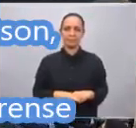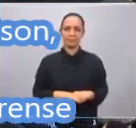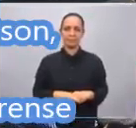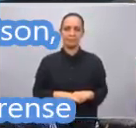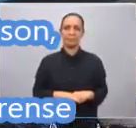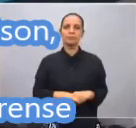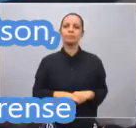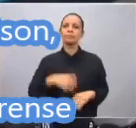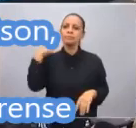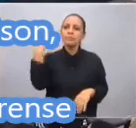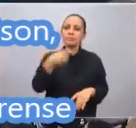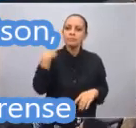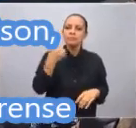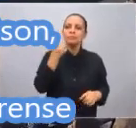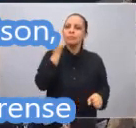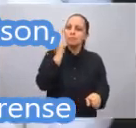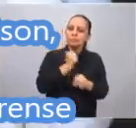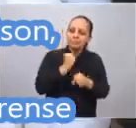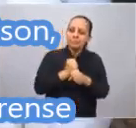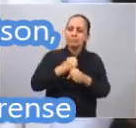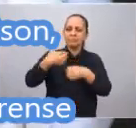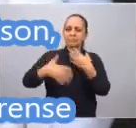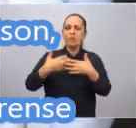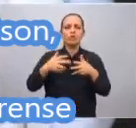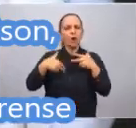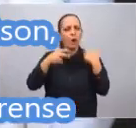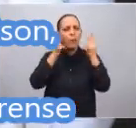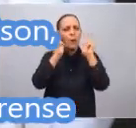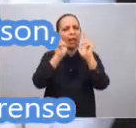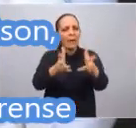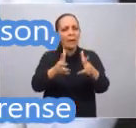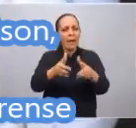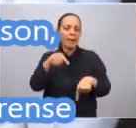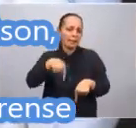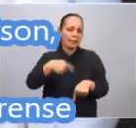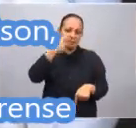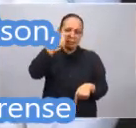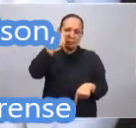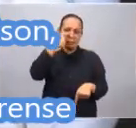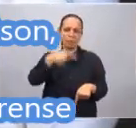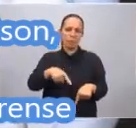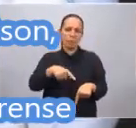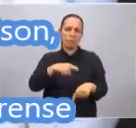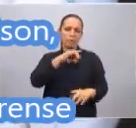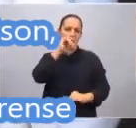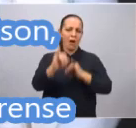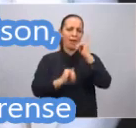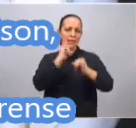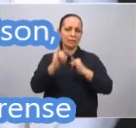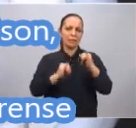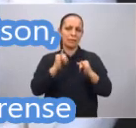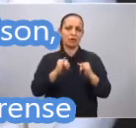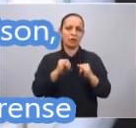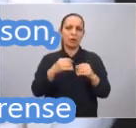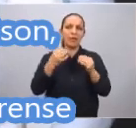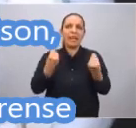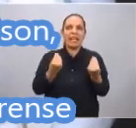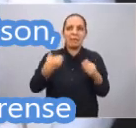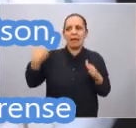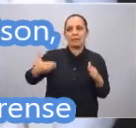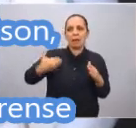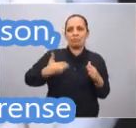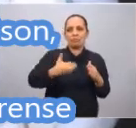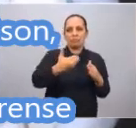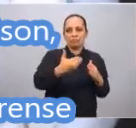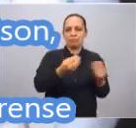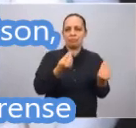para que las consecuencias, y les voy a hablar, y con esto termino la descripción de lo que viene ocurriendo, de